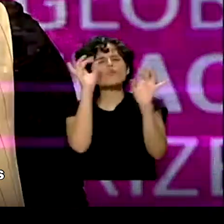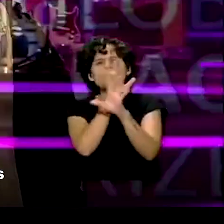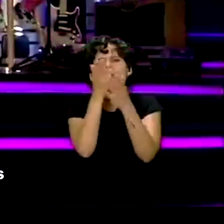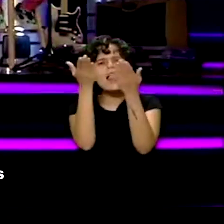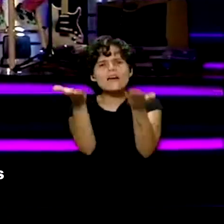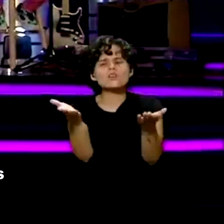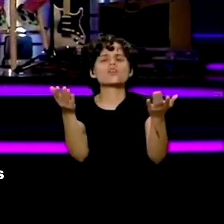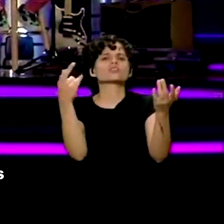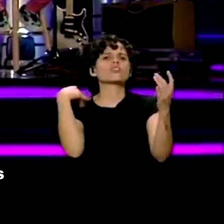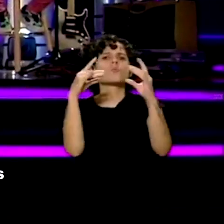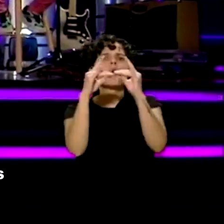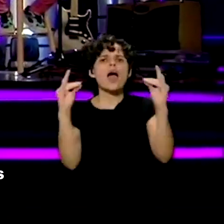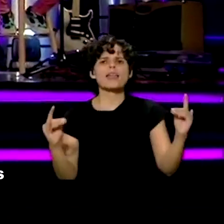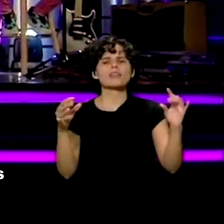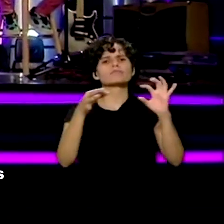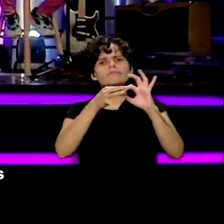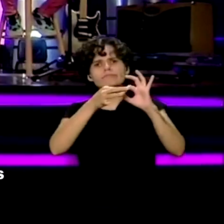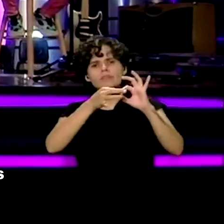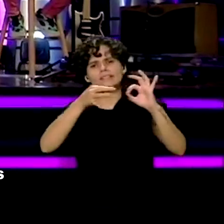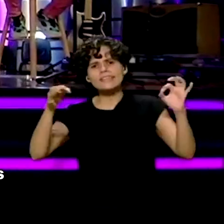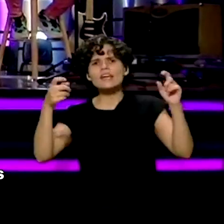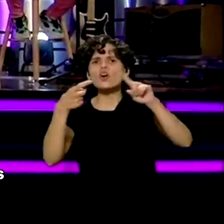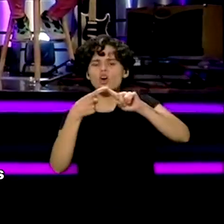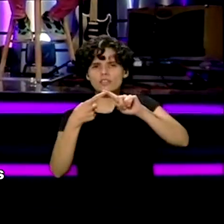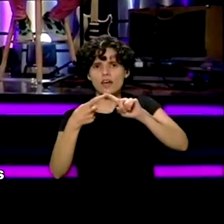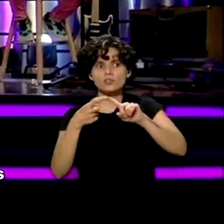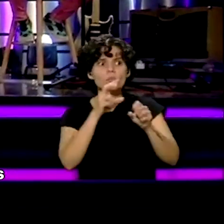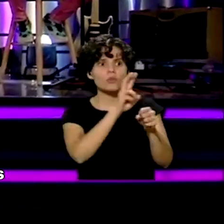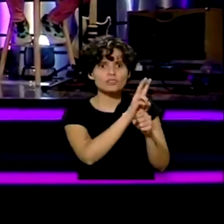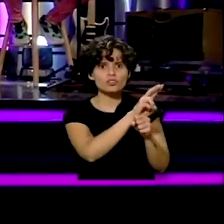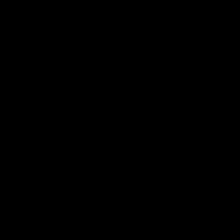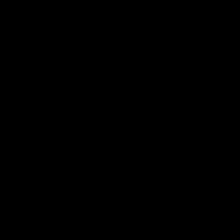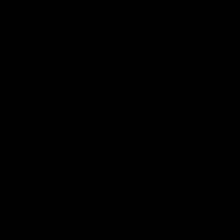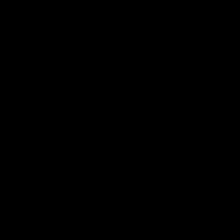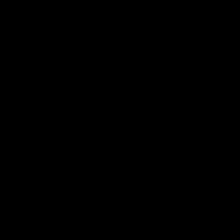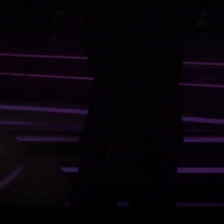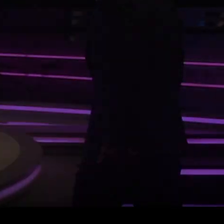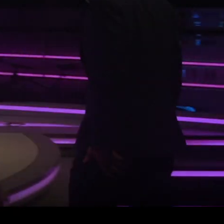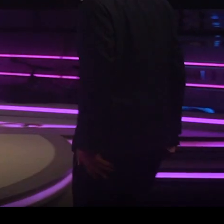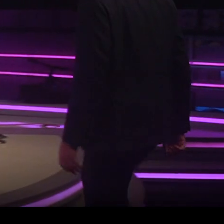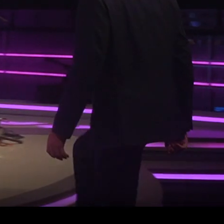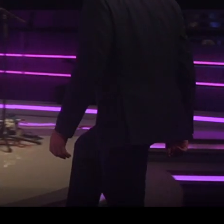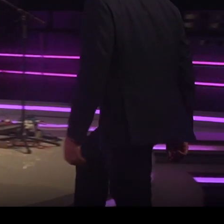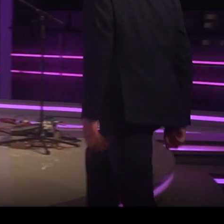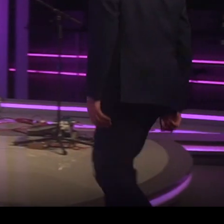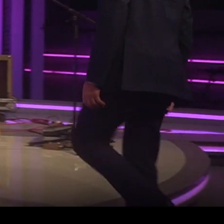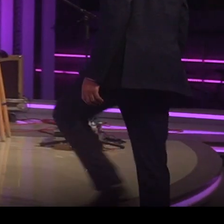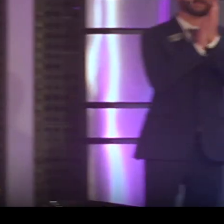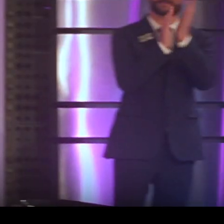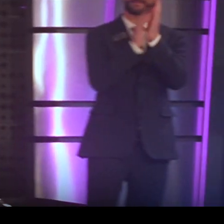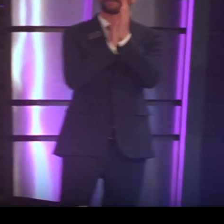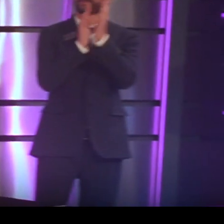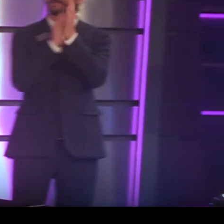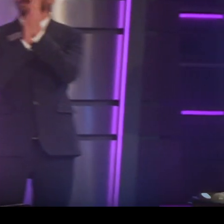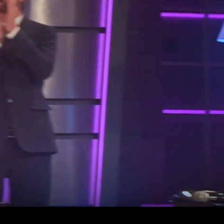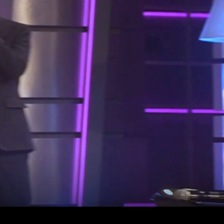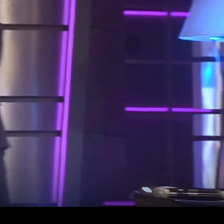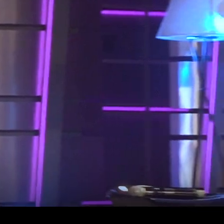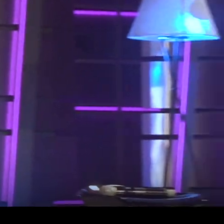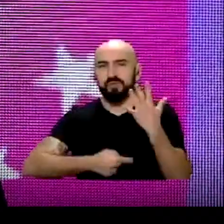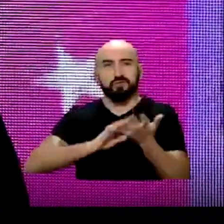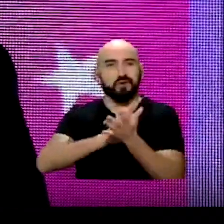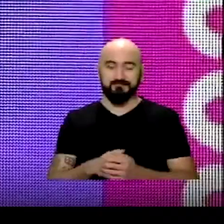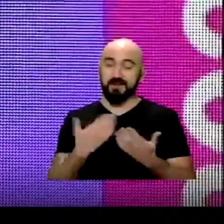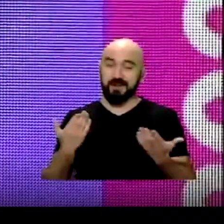puentes que amamos, y hay profes que han marcado nuestra vida. Fuerte el aplauso para estos 5 finalistas. Así es,